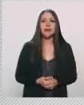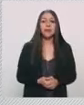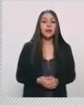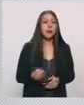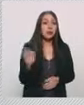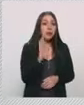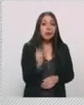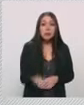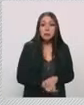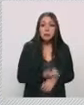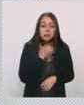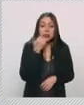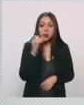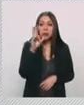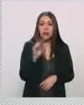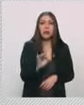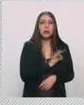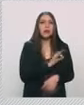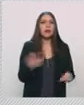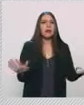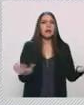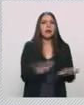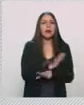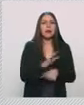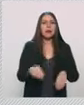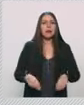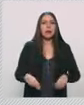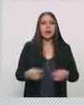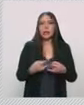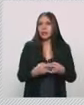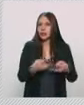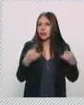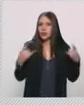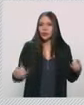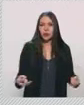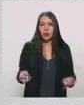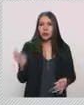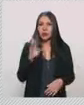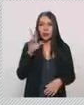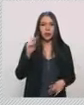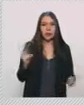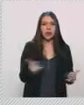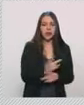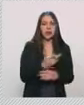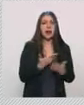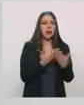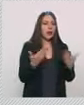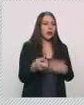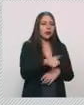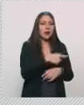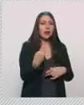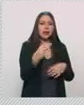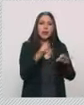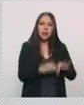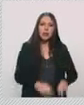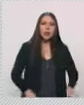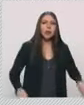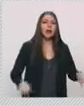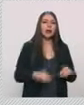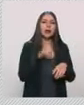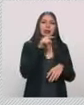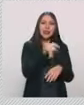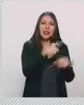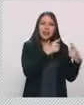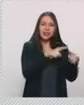de los hechos, el rumbo por completo de los hechos si no hubieran existido. Por eso la importancia, le decía yo, doctor Zagal, de que se cuenten también estas